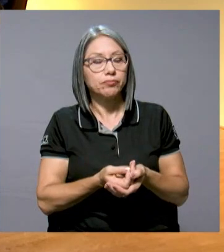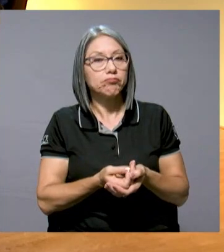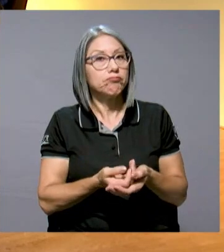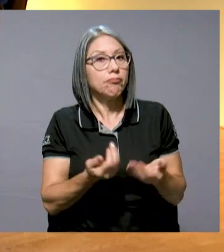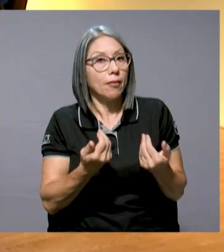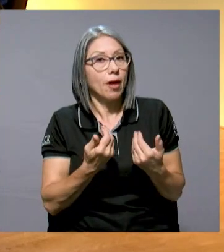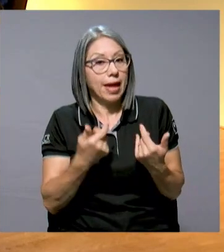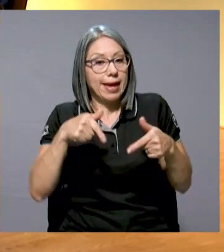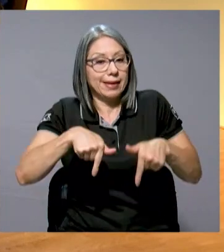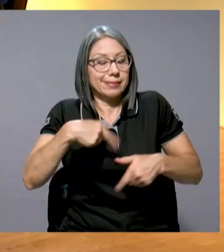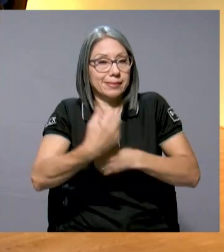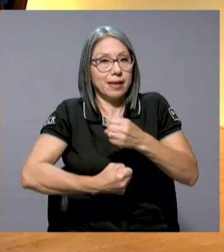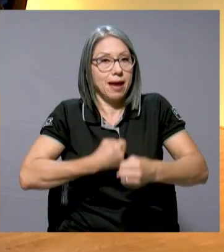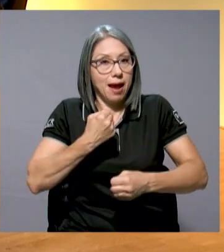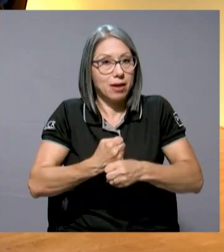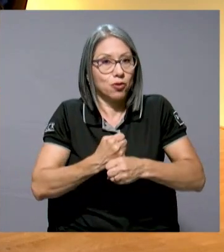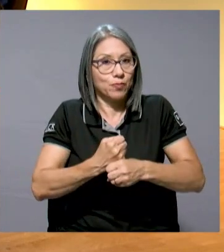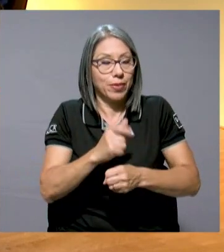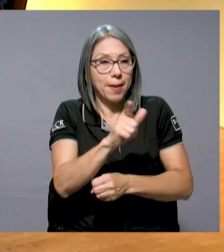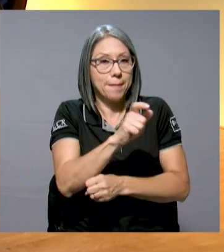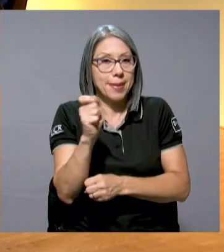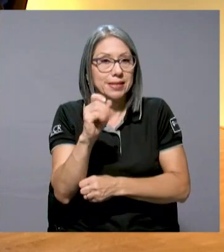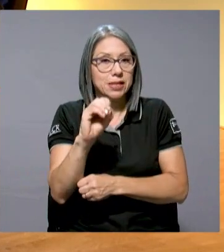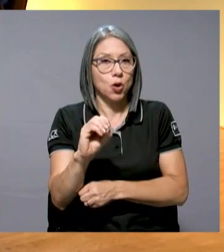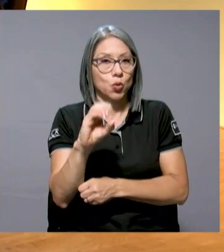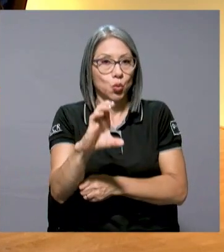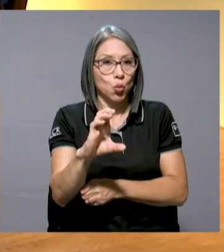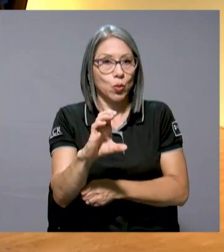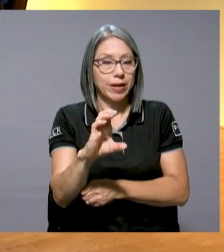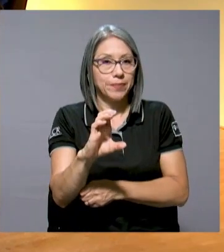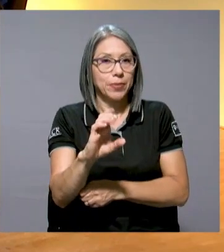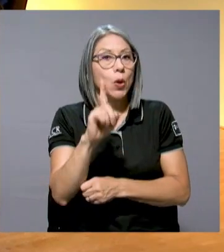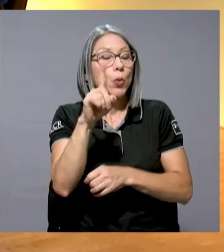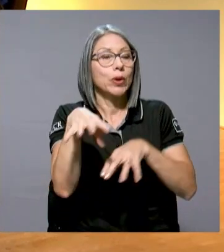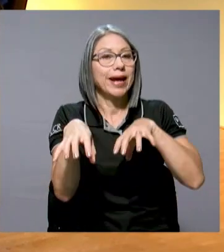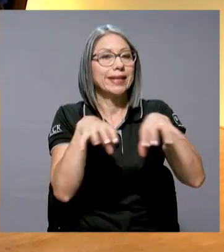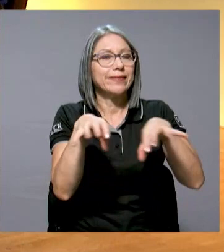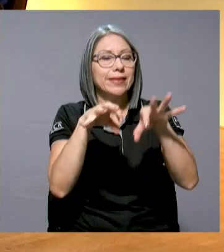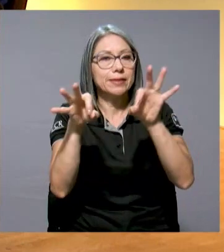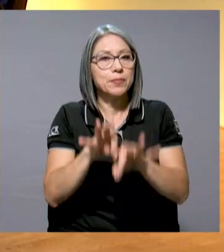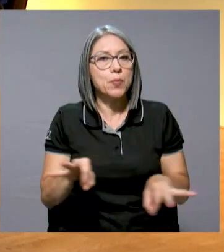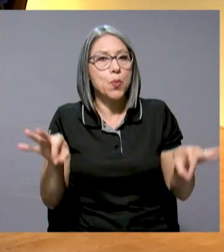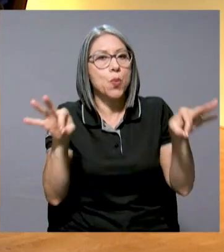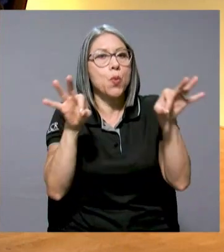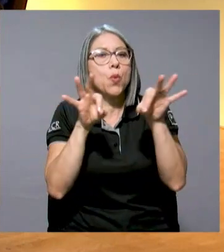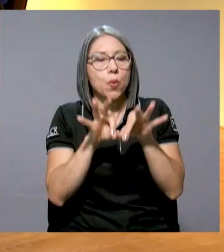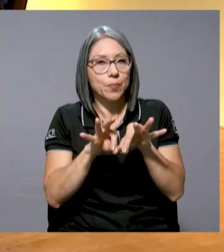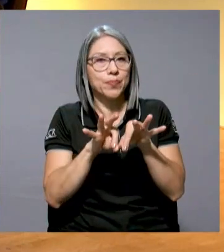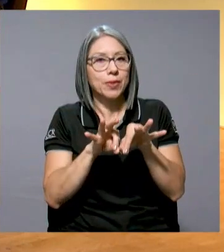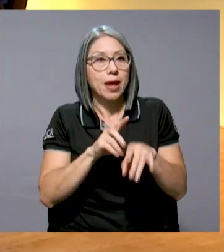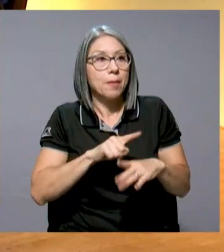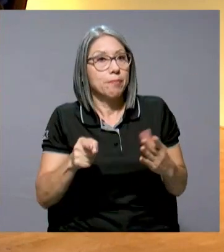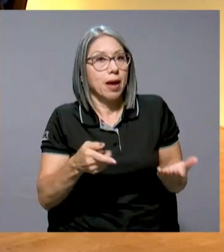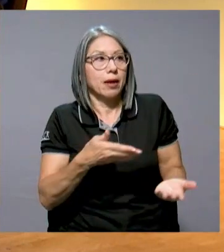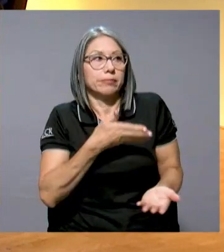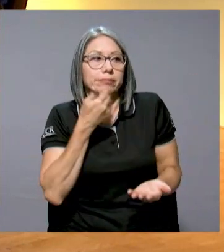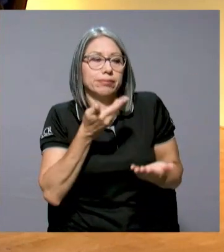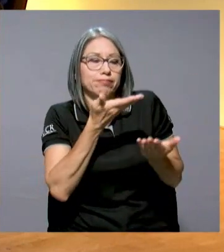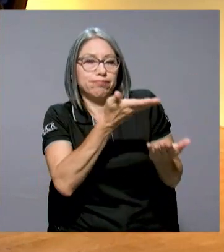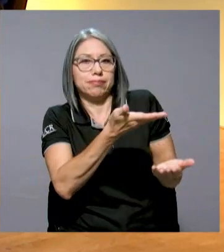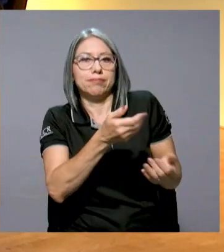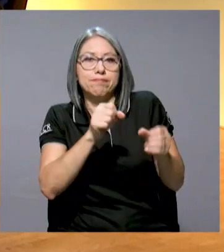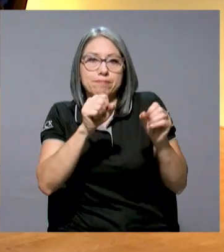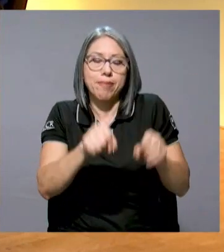Tiene este año, en el mes de octubre, una actividad importantísima, pero ¿quién mejor que don Gustavo para que nos